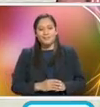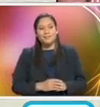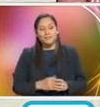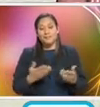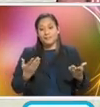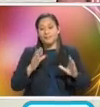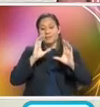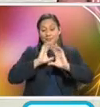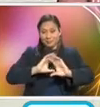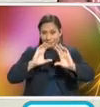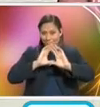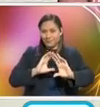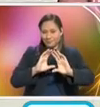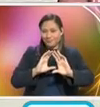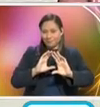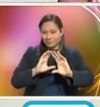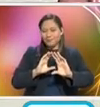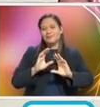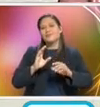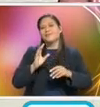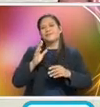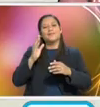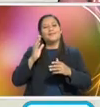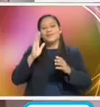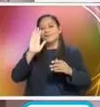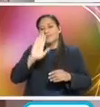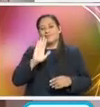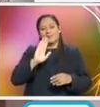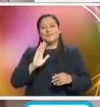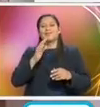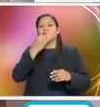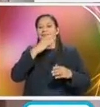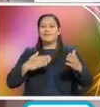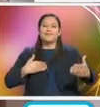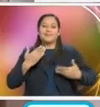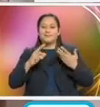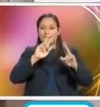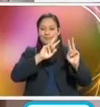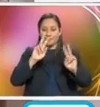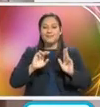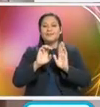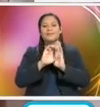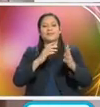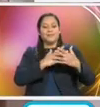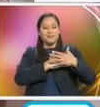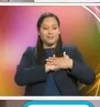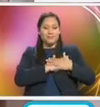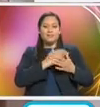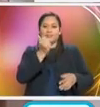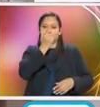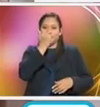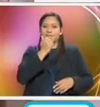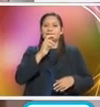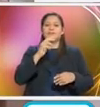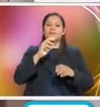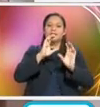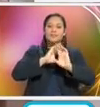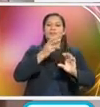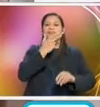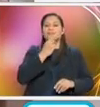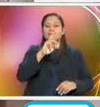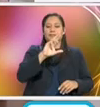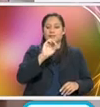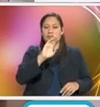de estas canciones clásicas que celebran al verano. Quizá una de ellas, la de Amor de Estudiante, una canción de Roberto Jordán, un hombre